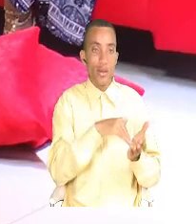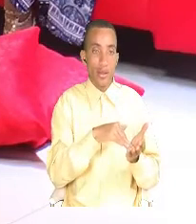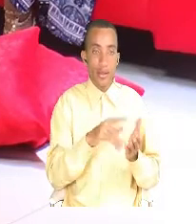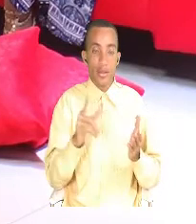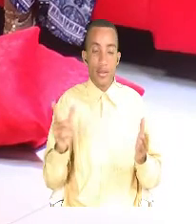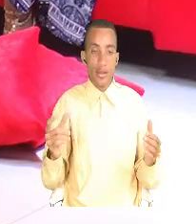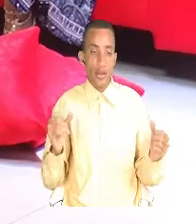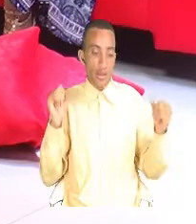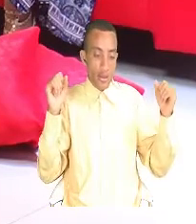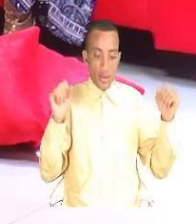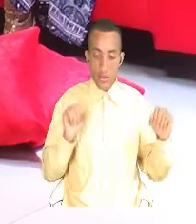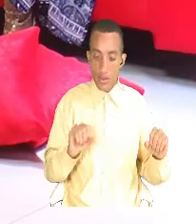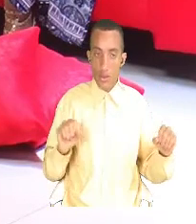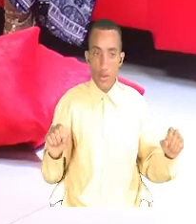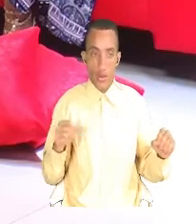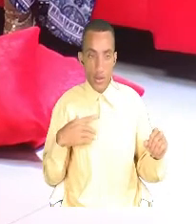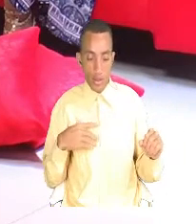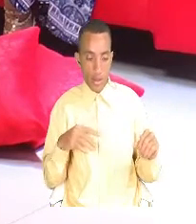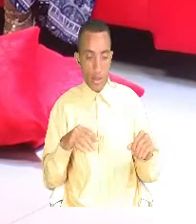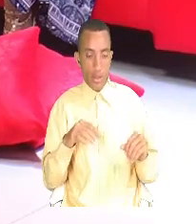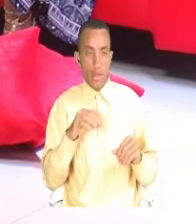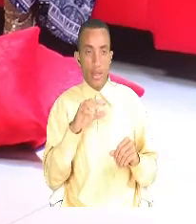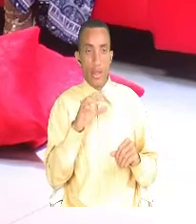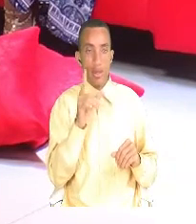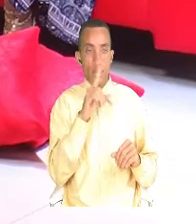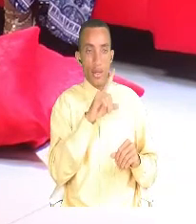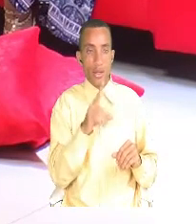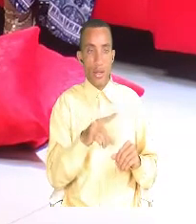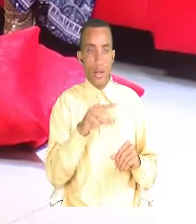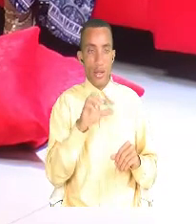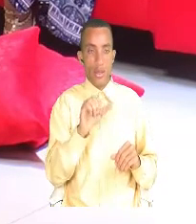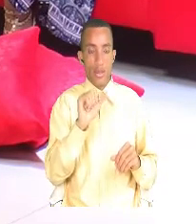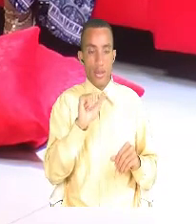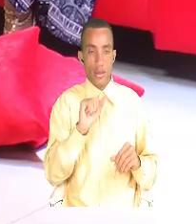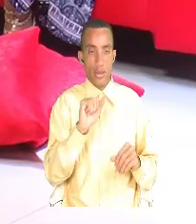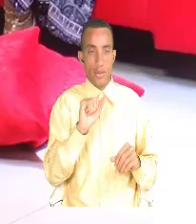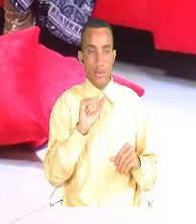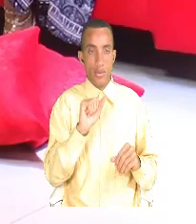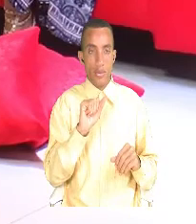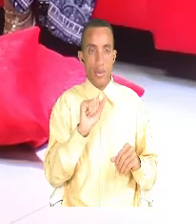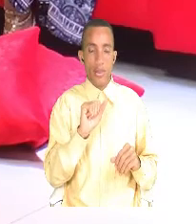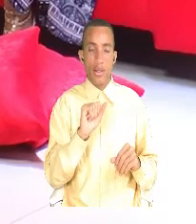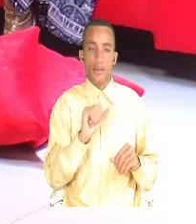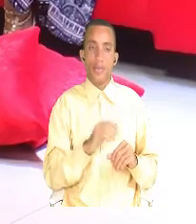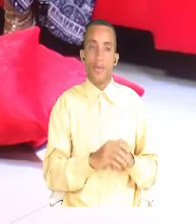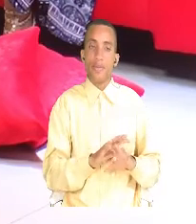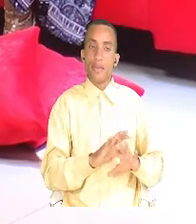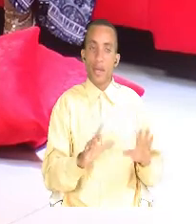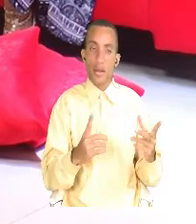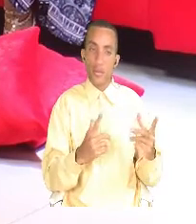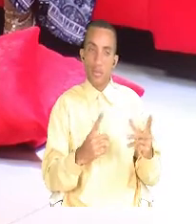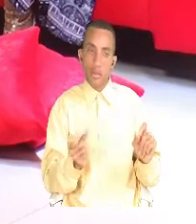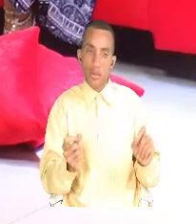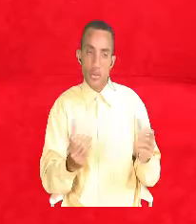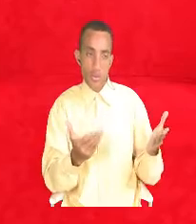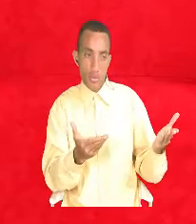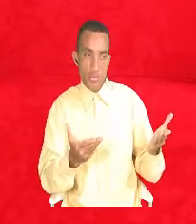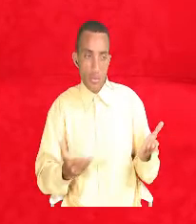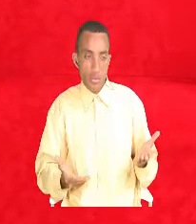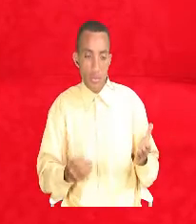venimos a contarles que a partir del 1 de abril ya está totalmente en servicio, listo para atenderlos a todos y con un